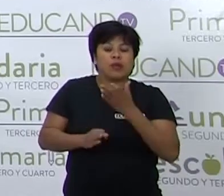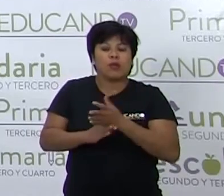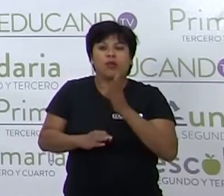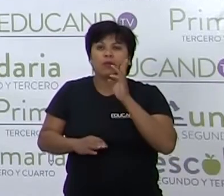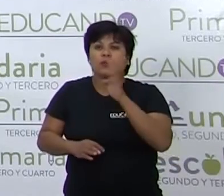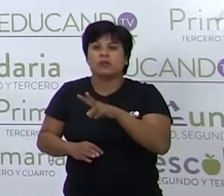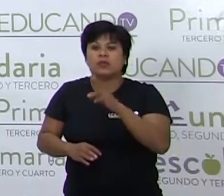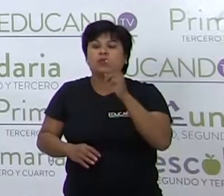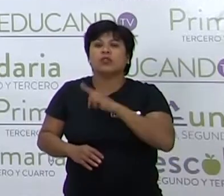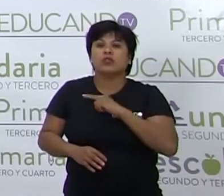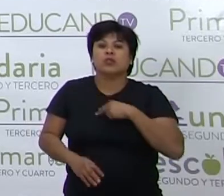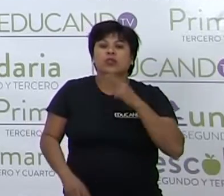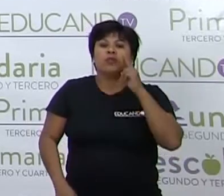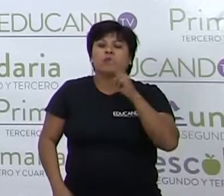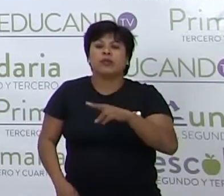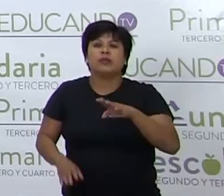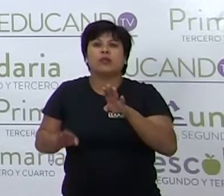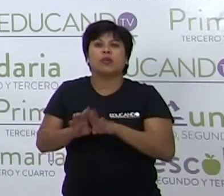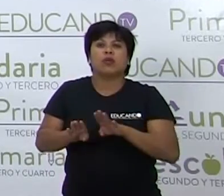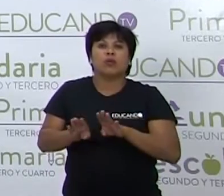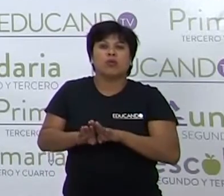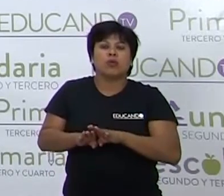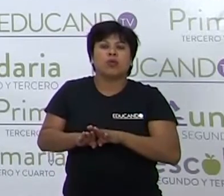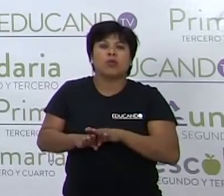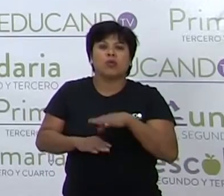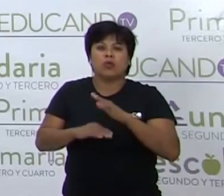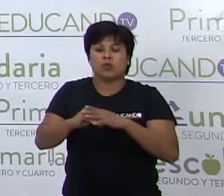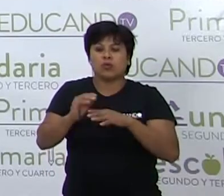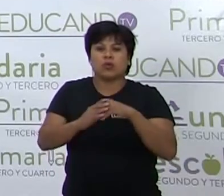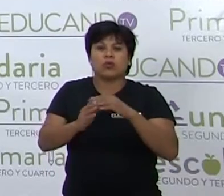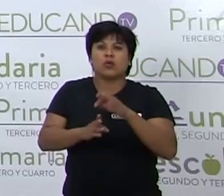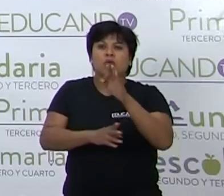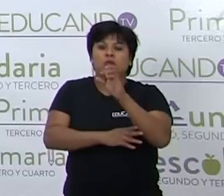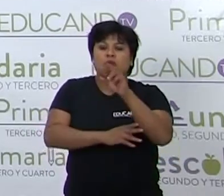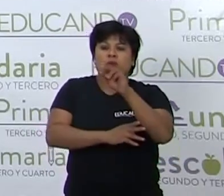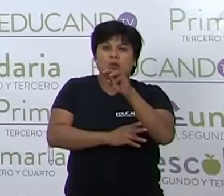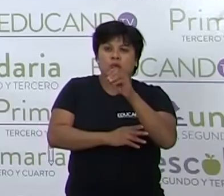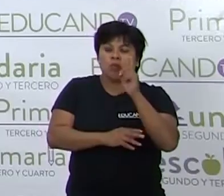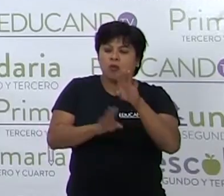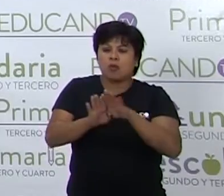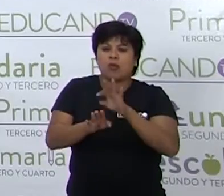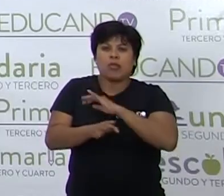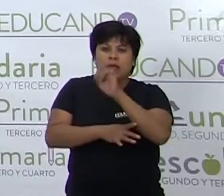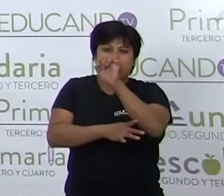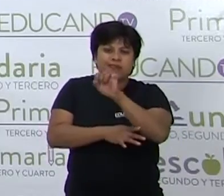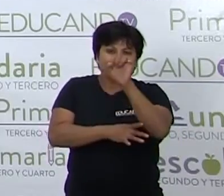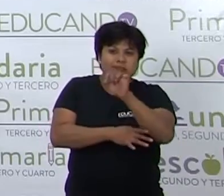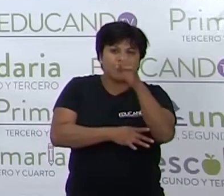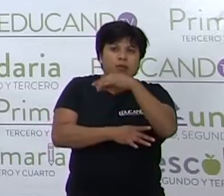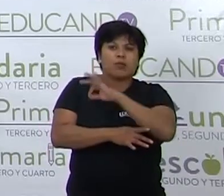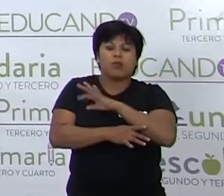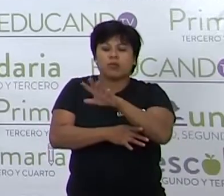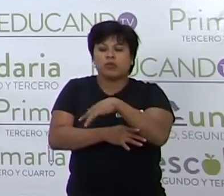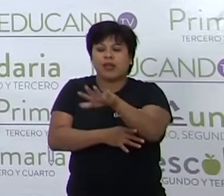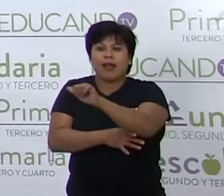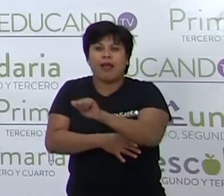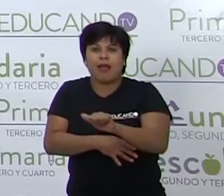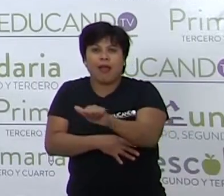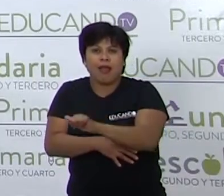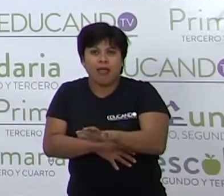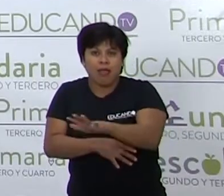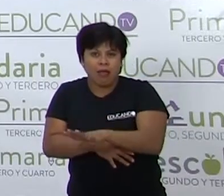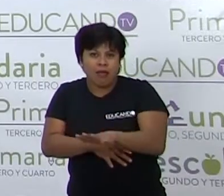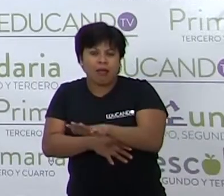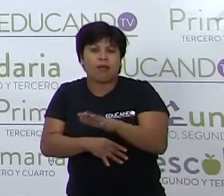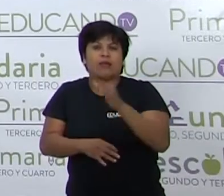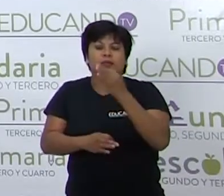vamos a ver el cómo vamos a construir una fórmula para calcular el área del rombo y del